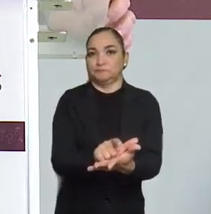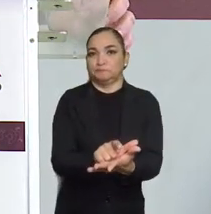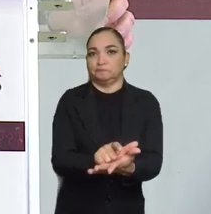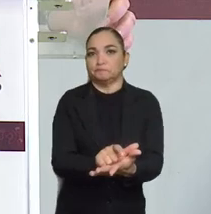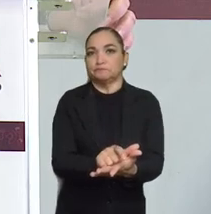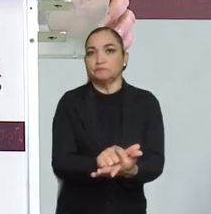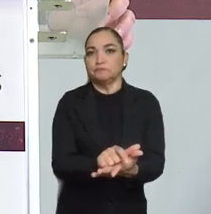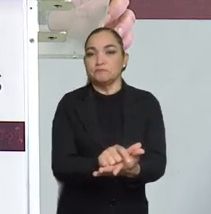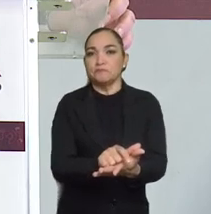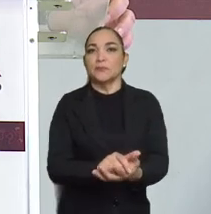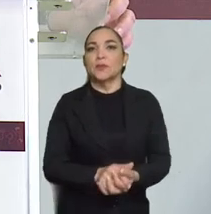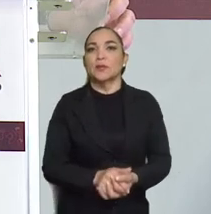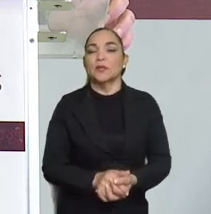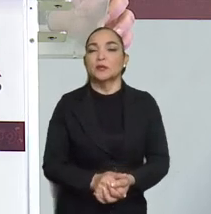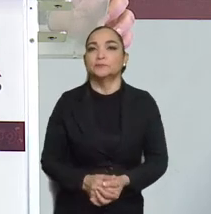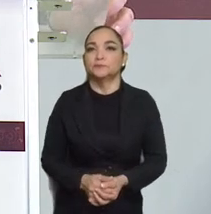jurídico.